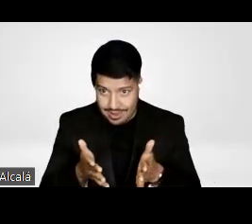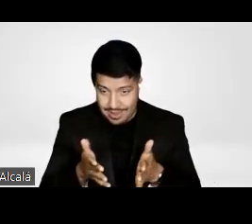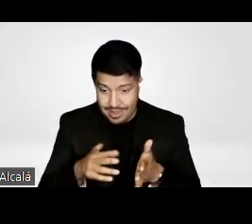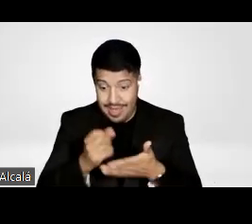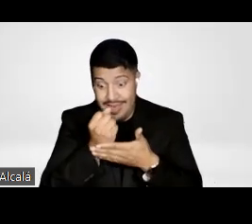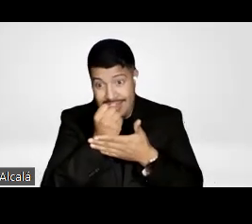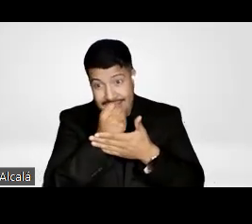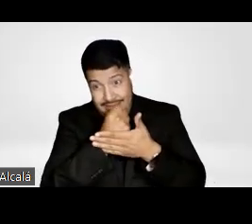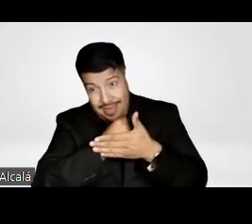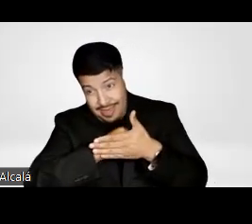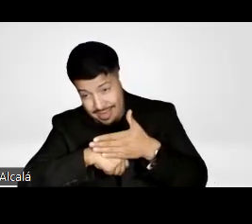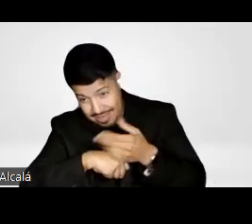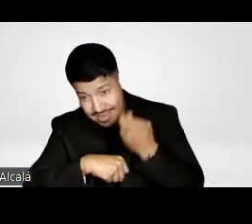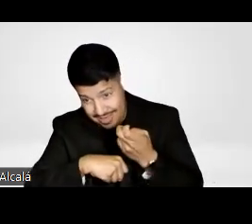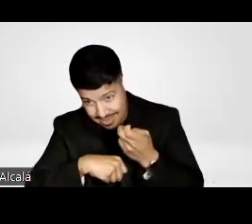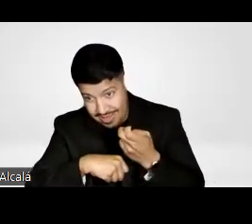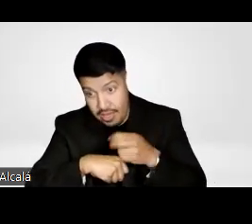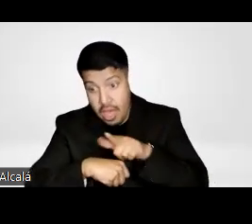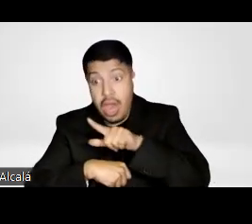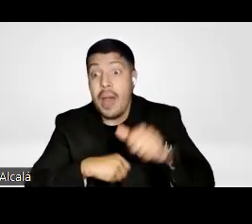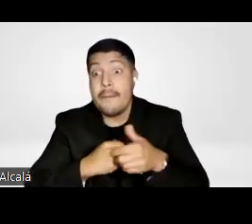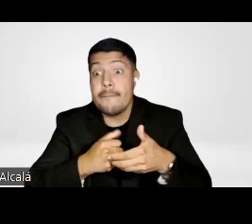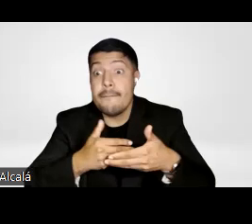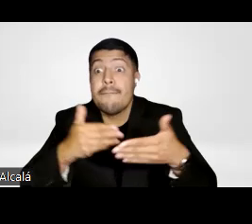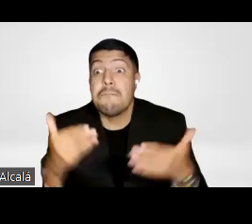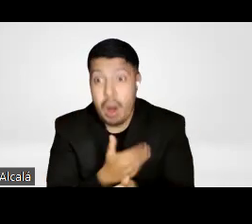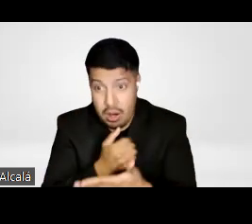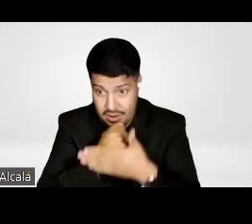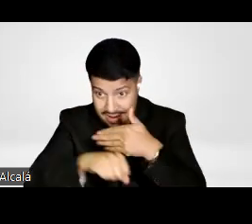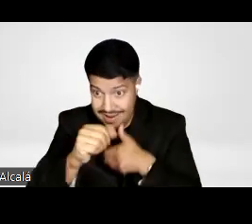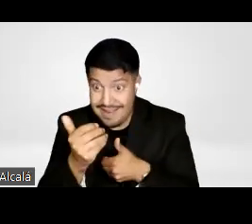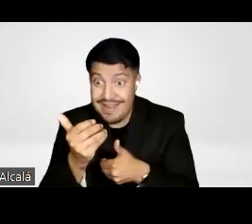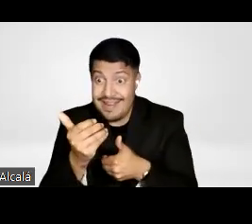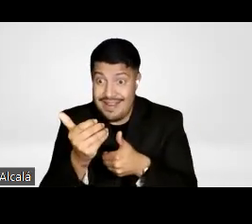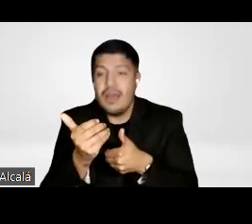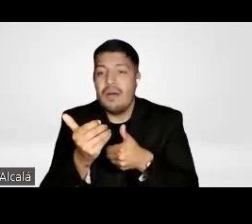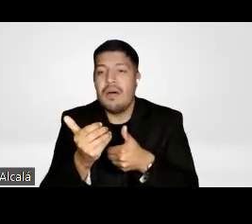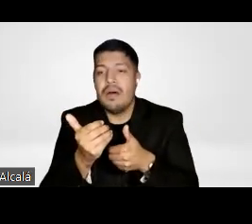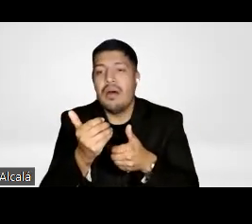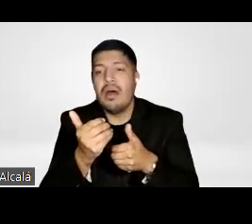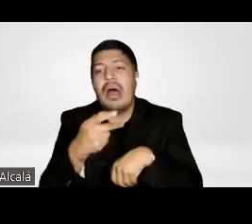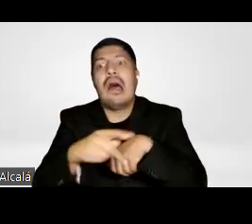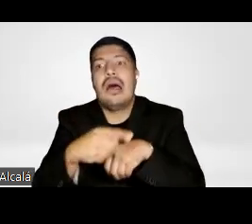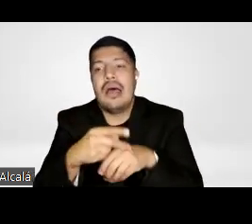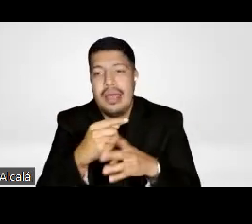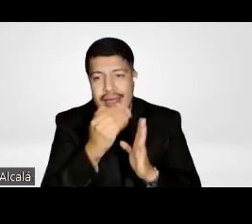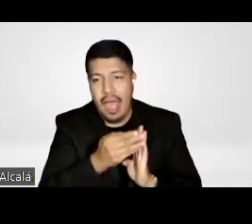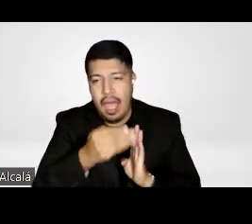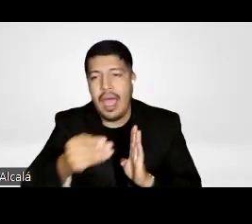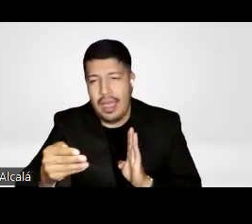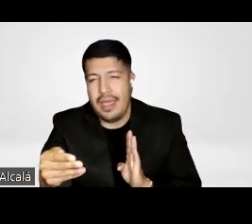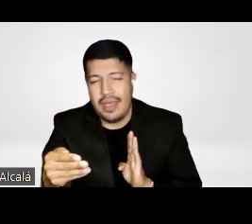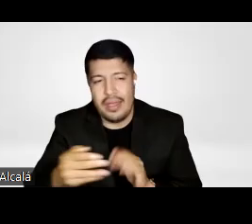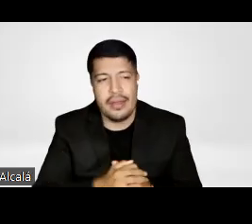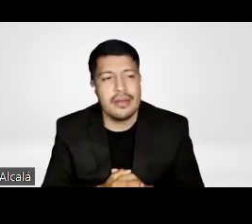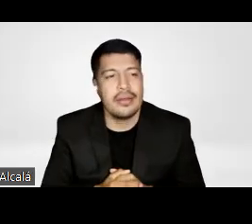los postnatales. Los antecedentes de riesgo preconcepción que han mostrado relacionarse con mayor riesgo para